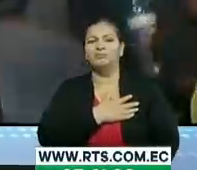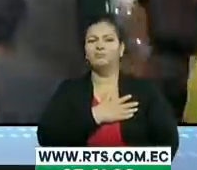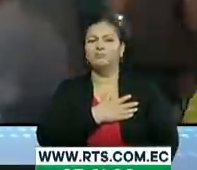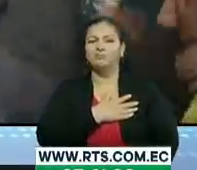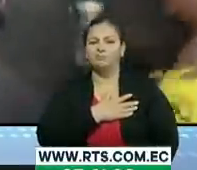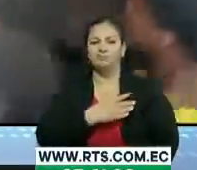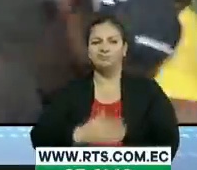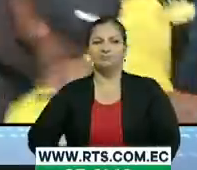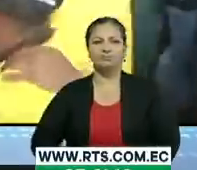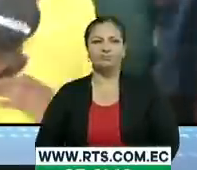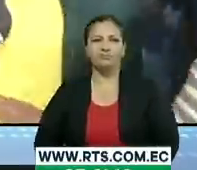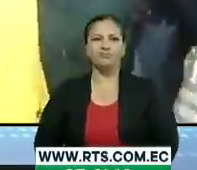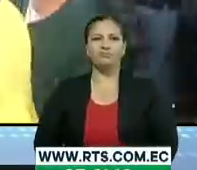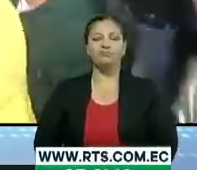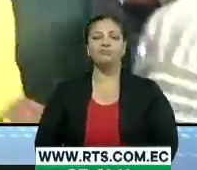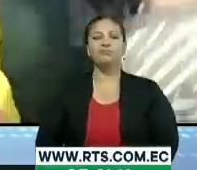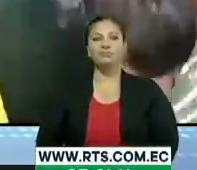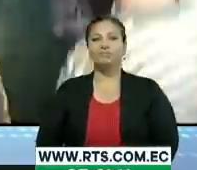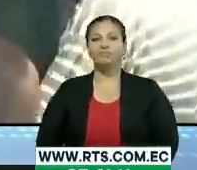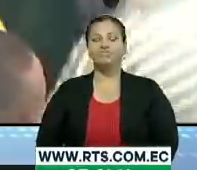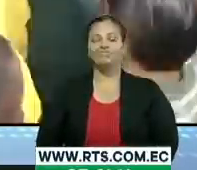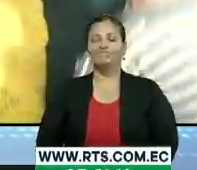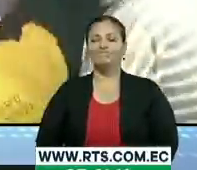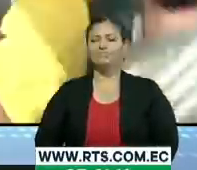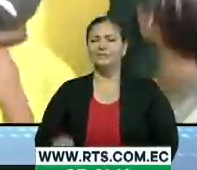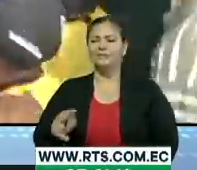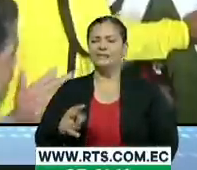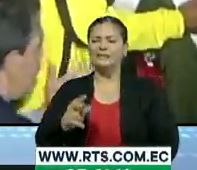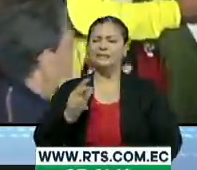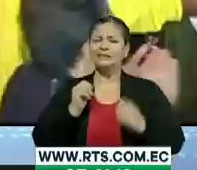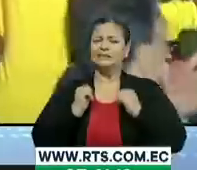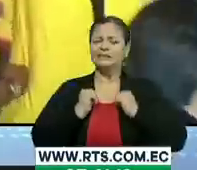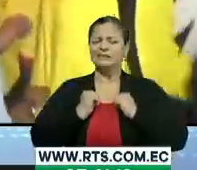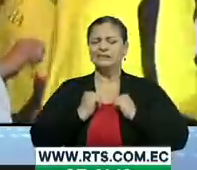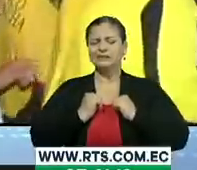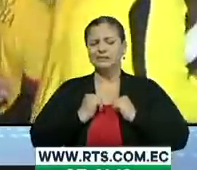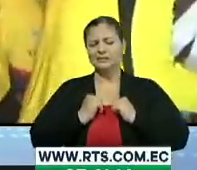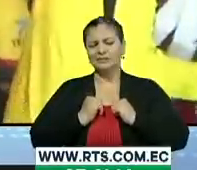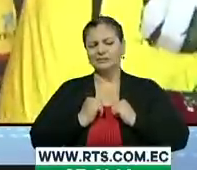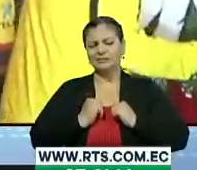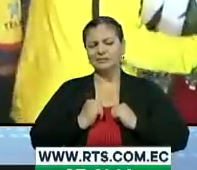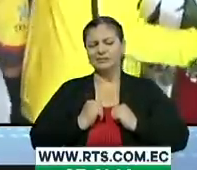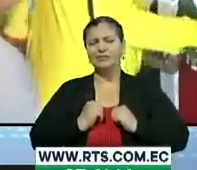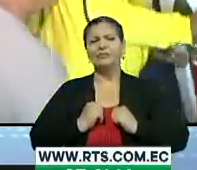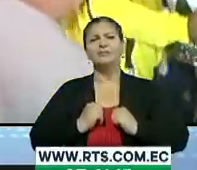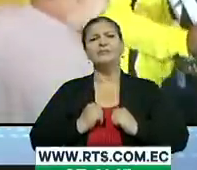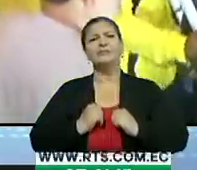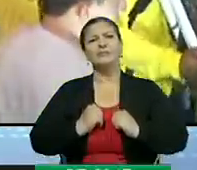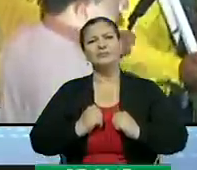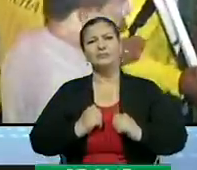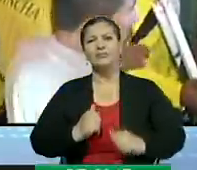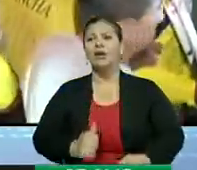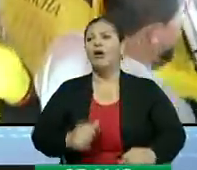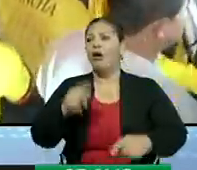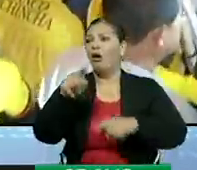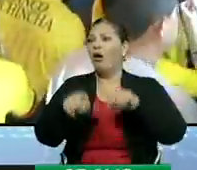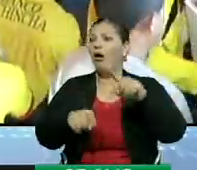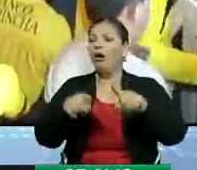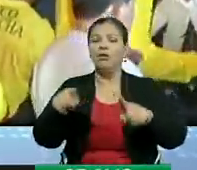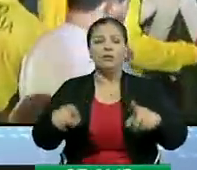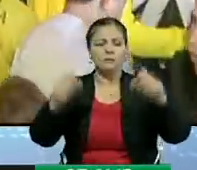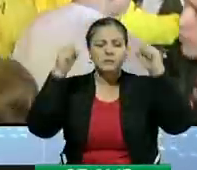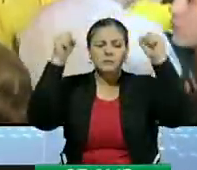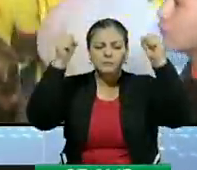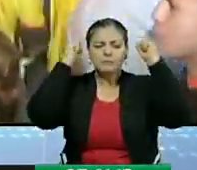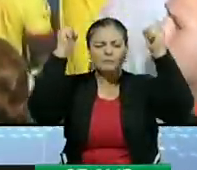conmovedores, impactantes. Es una mezcla de tristeza y también por ahí, a propósito, algunos hinchas que están apoyando también a